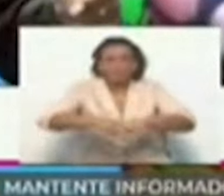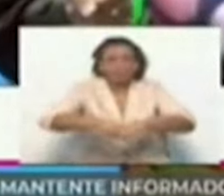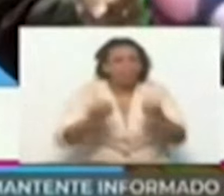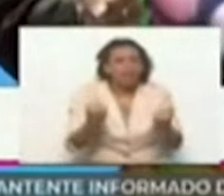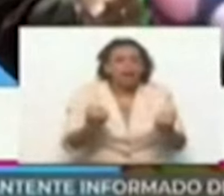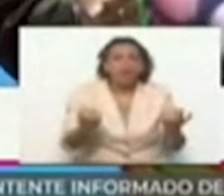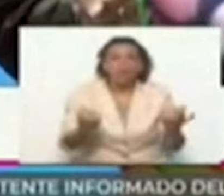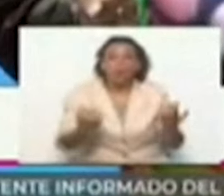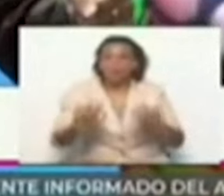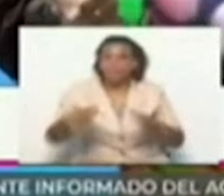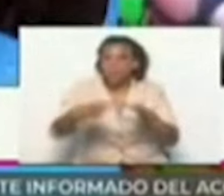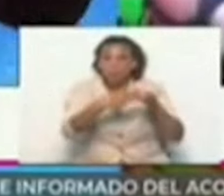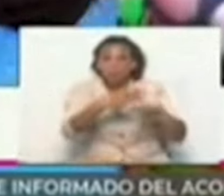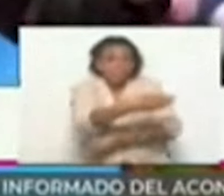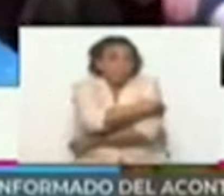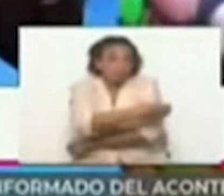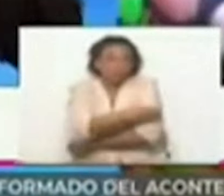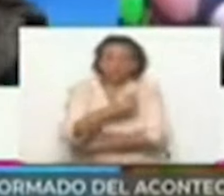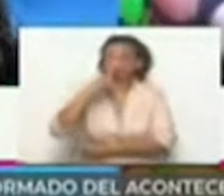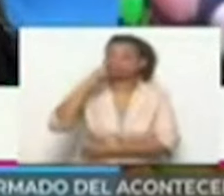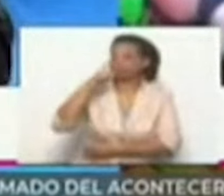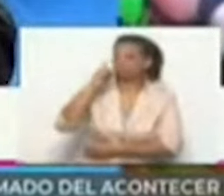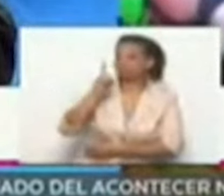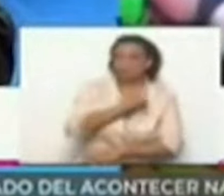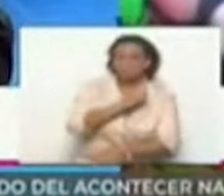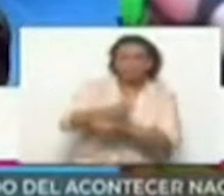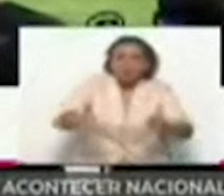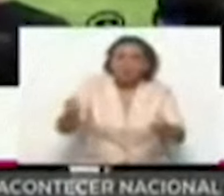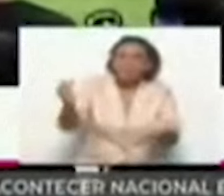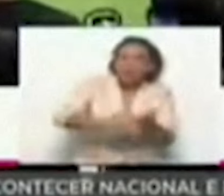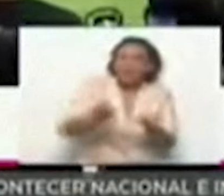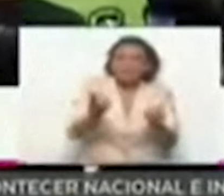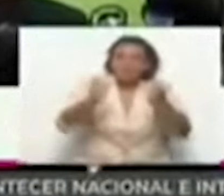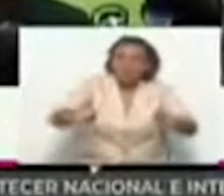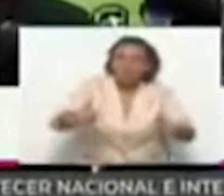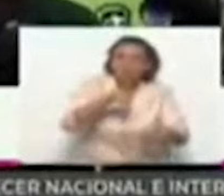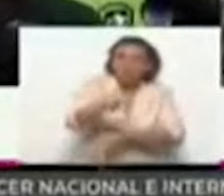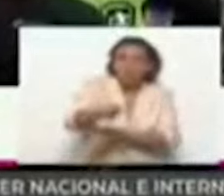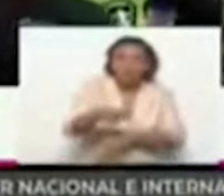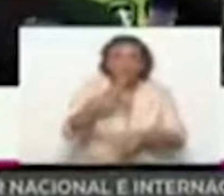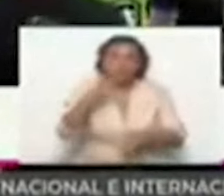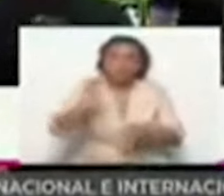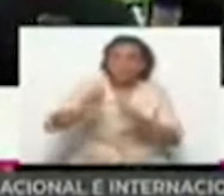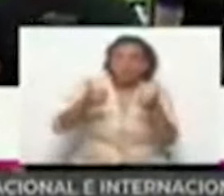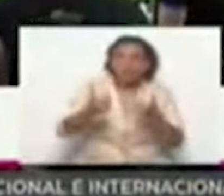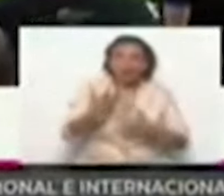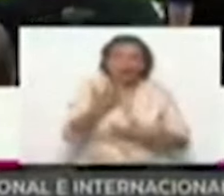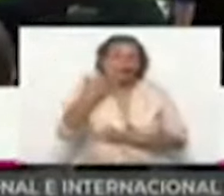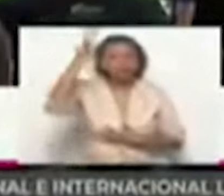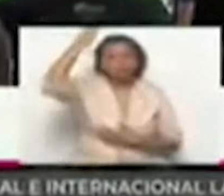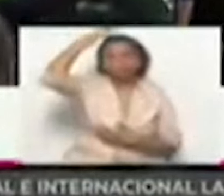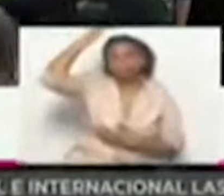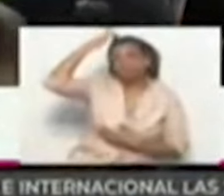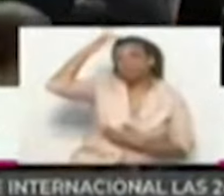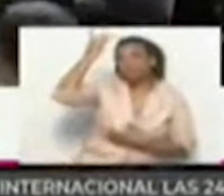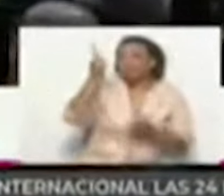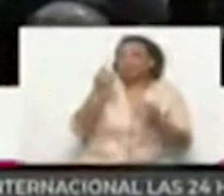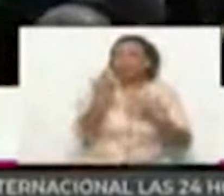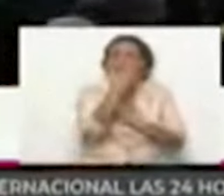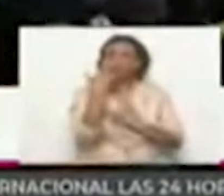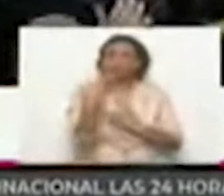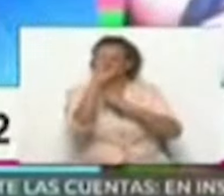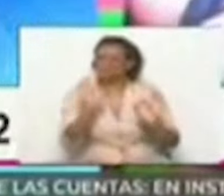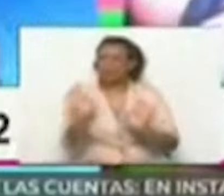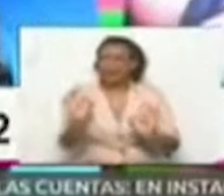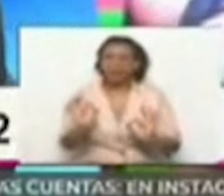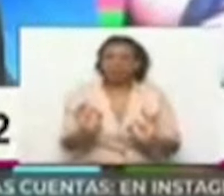forman parte de los cambios periódicos, indicó el mandatario en su programa televisivo, donde criticó a su principal rival en los comicios, Edmundo González Urrutia, por